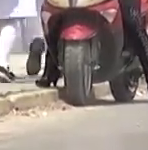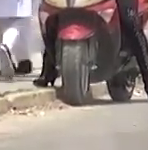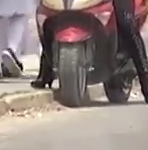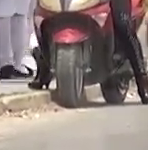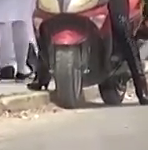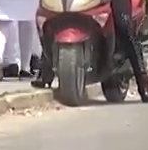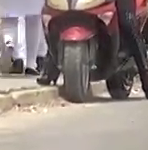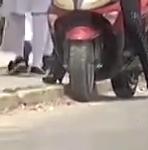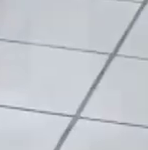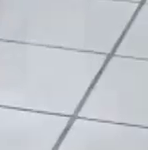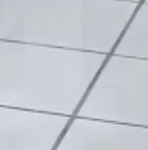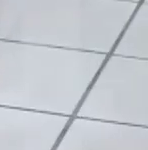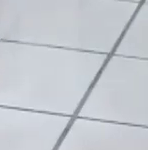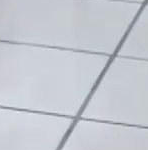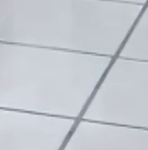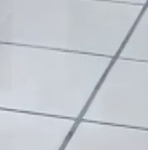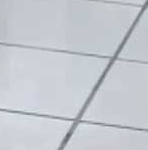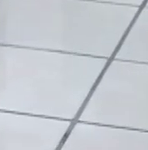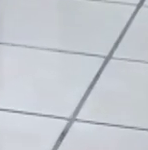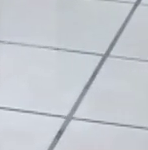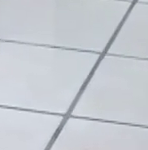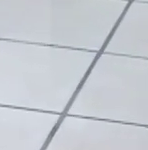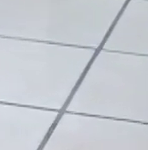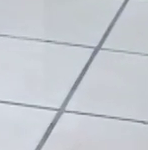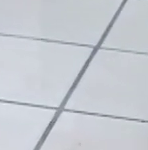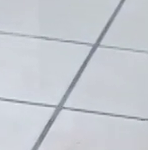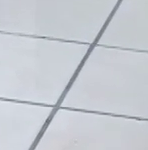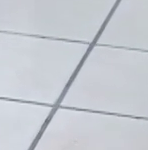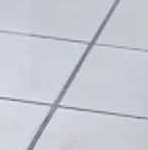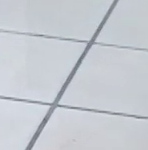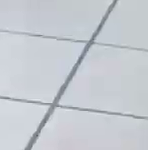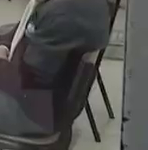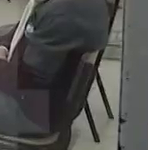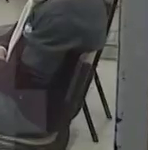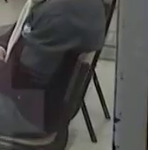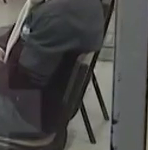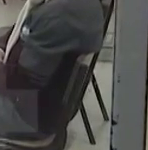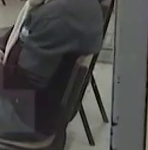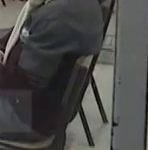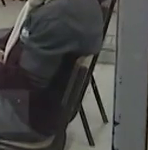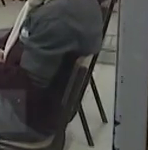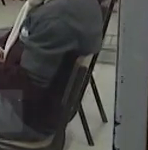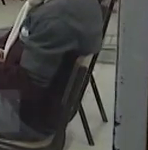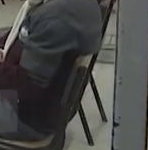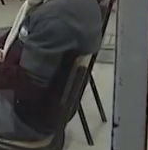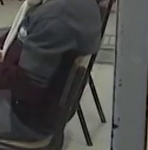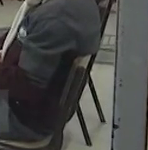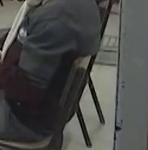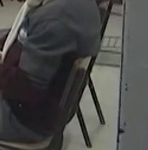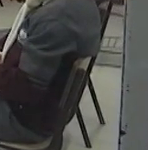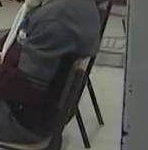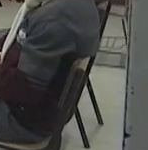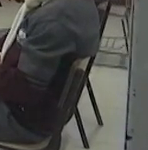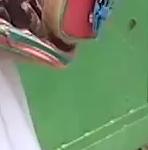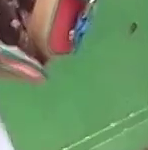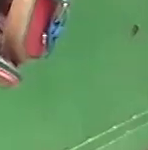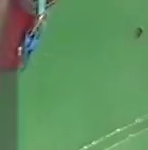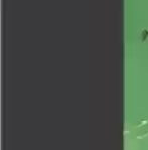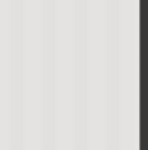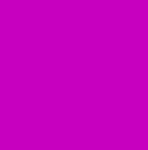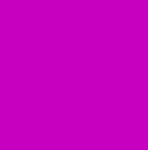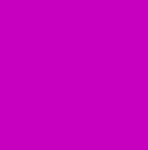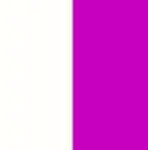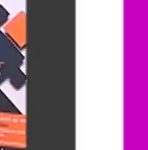Persiste el acoso escolar que afecta a miles de niños, niñas y adolescentes en las escuelas, lo que afecta a su salud, su bienestar y su educación.